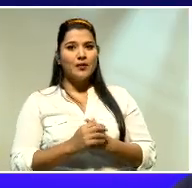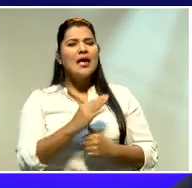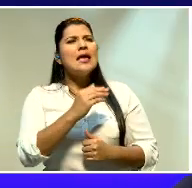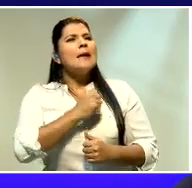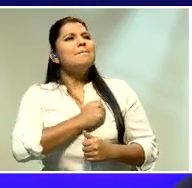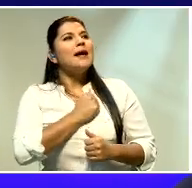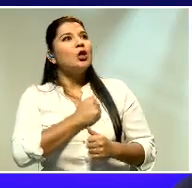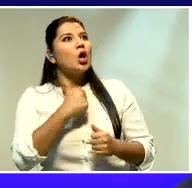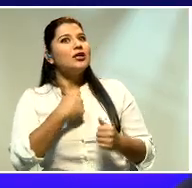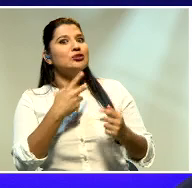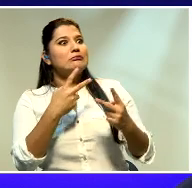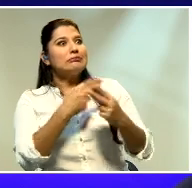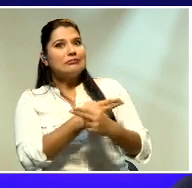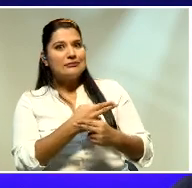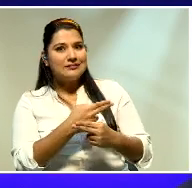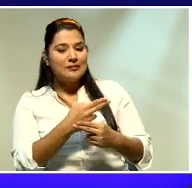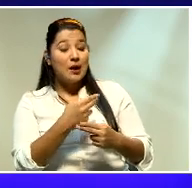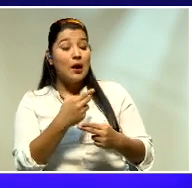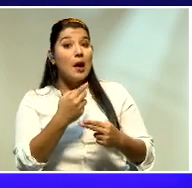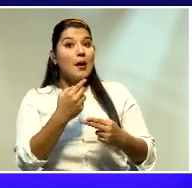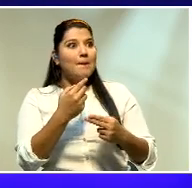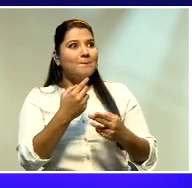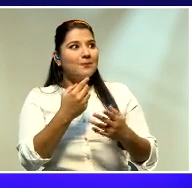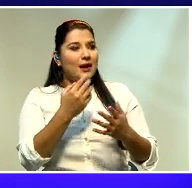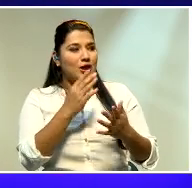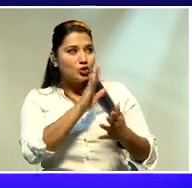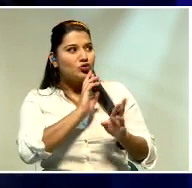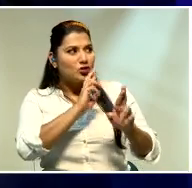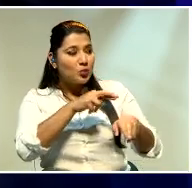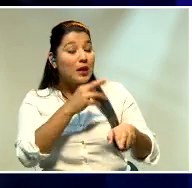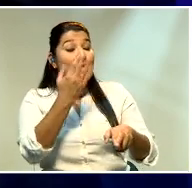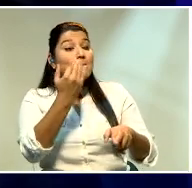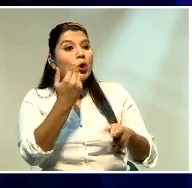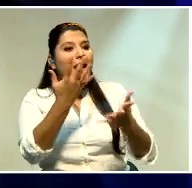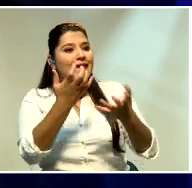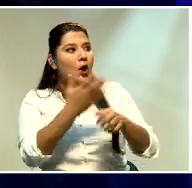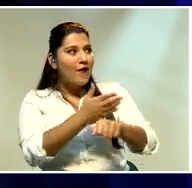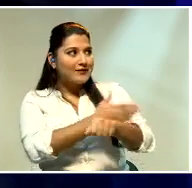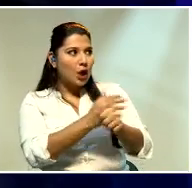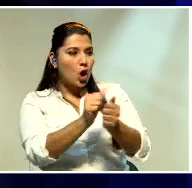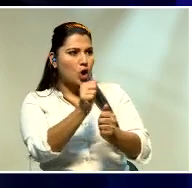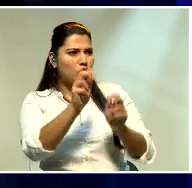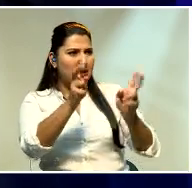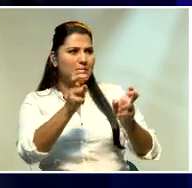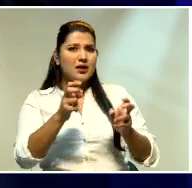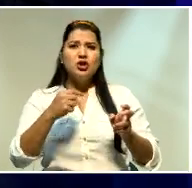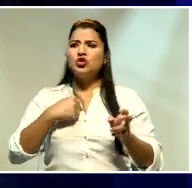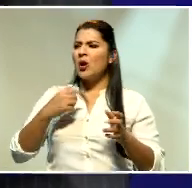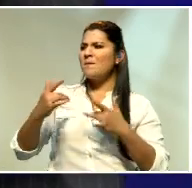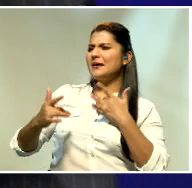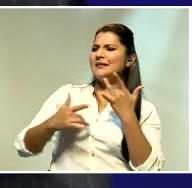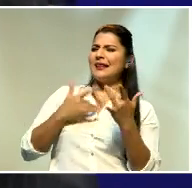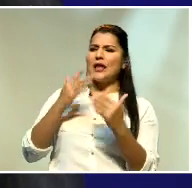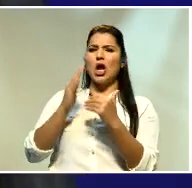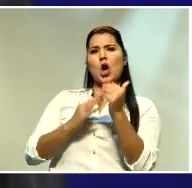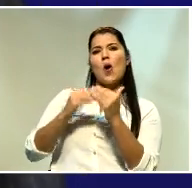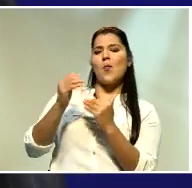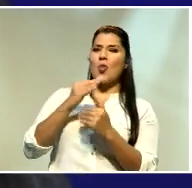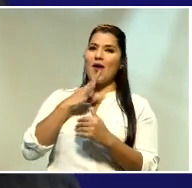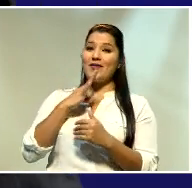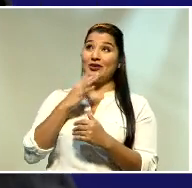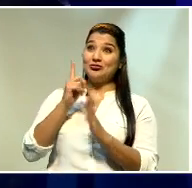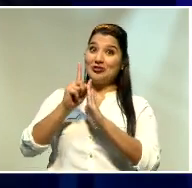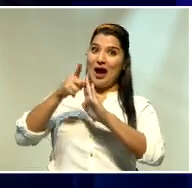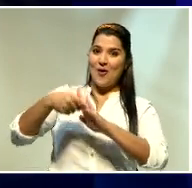que le meta un poco de prisa porque quiere ahondar. Avanzar. Yo es que me sentí muy, como es una hora, me sentí muy cómodo. Pero es solo